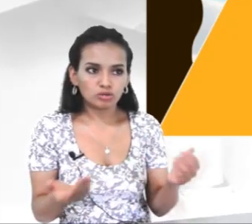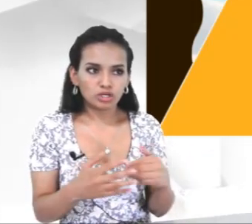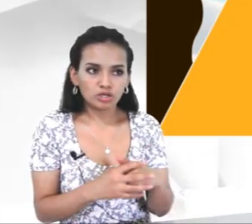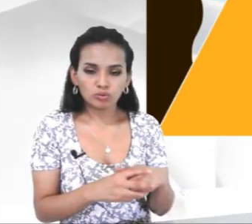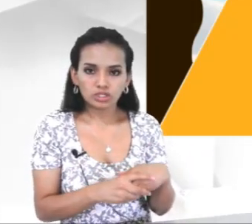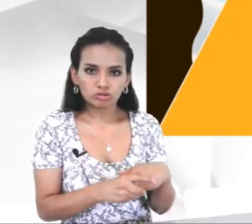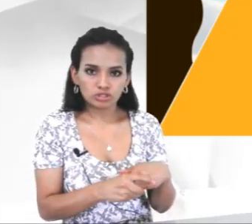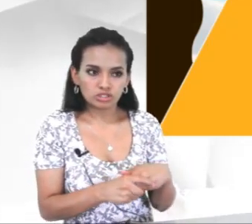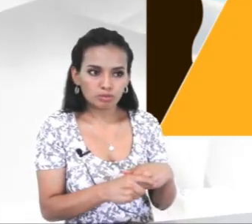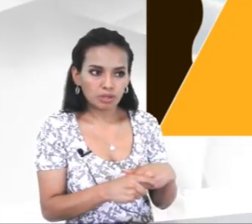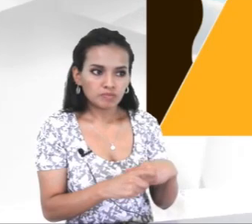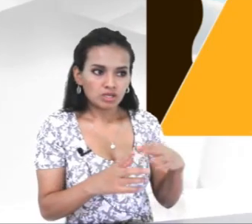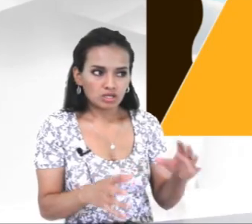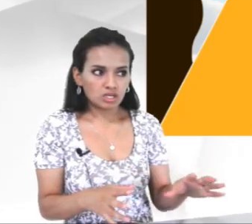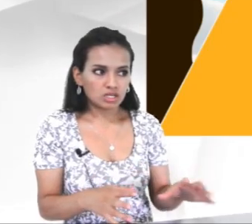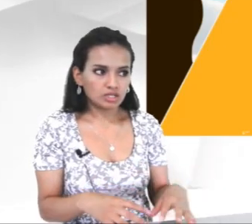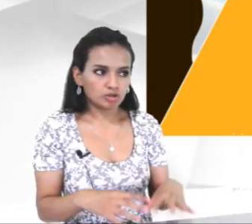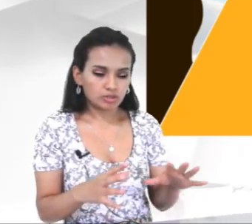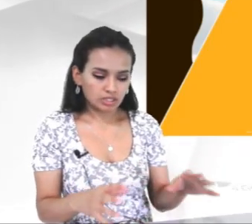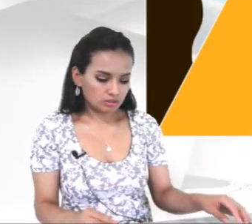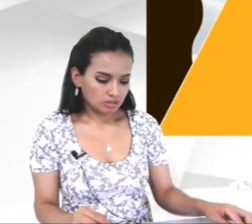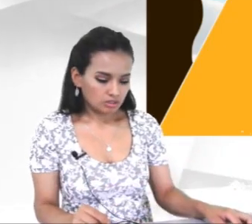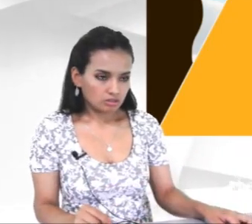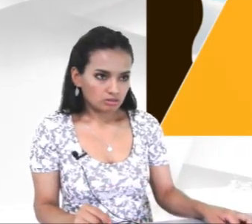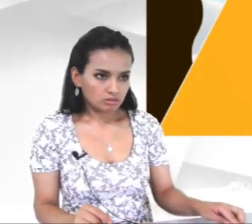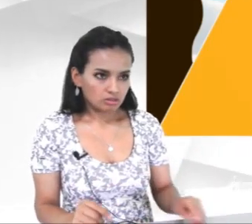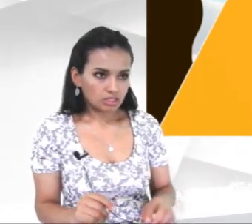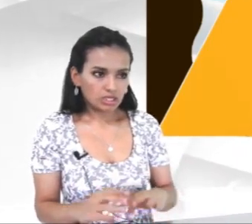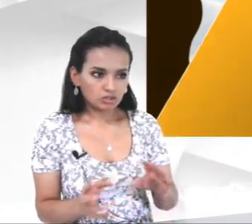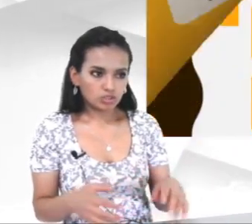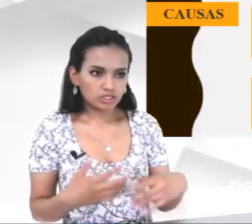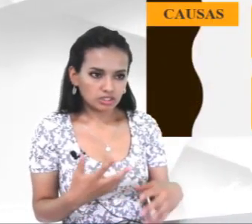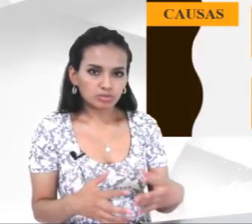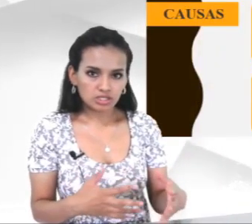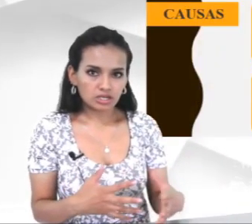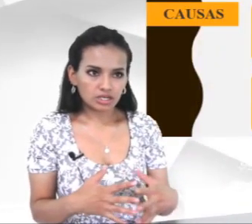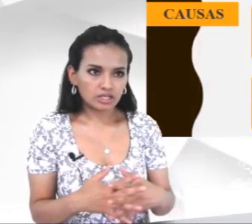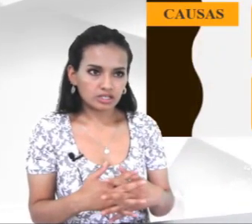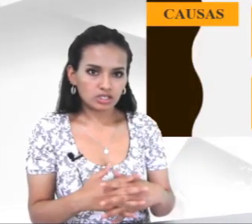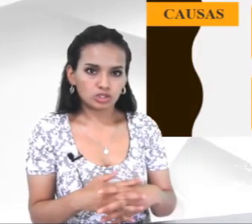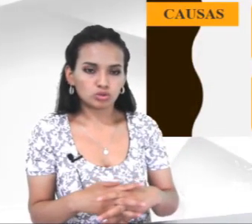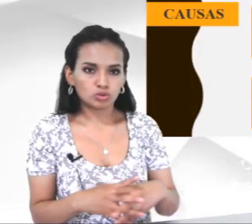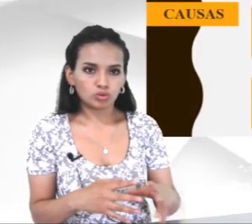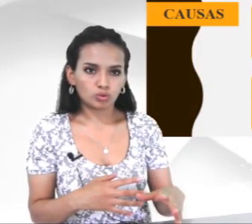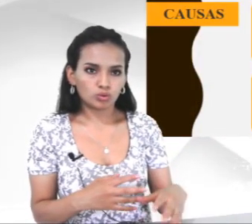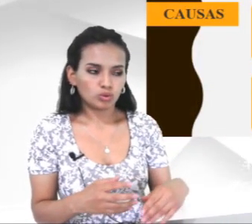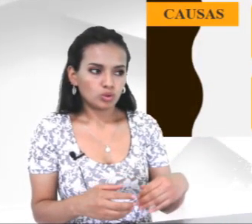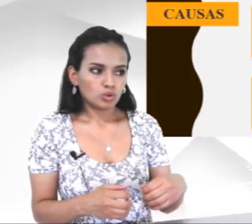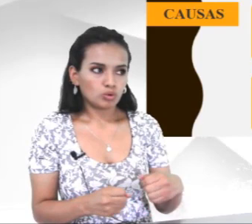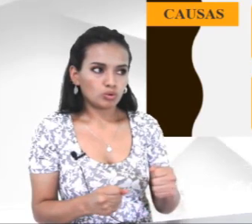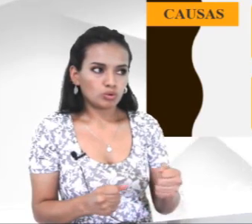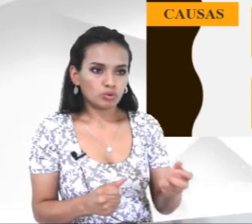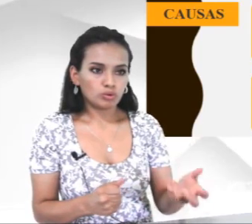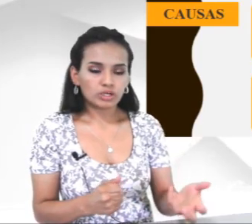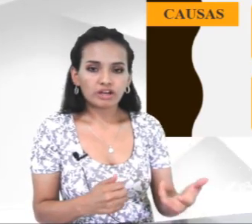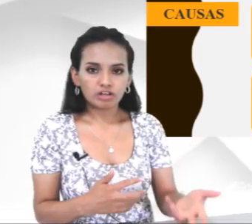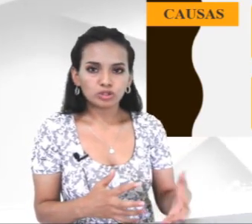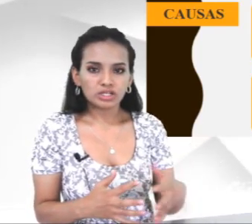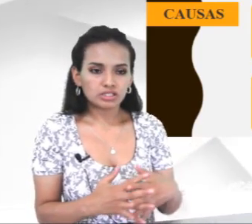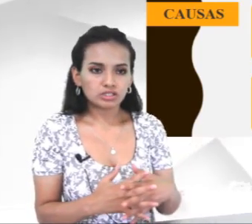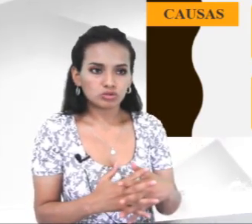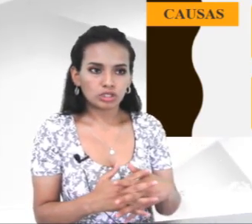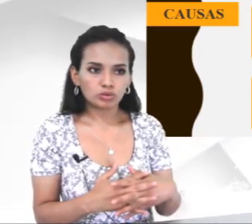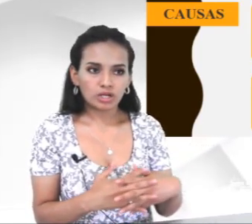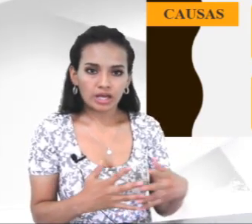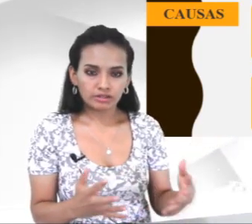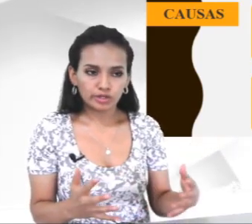vamos a lograr un ecosistema en equilibrio la naturaleza también se encarga de esto con lo que hablamos